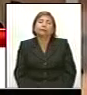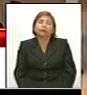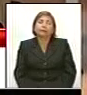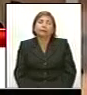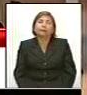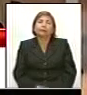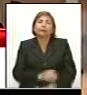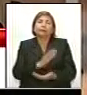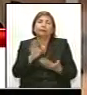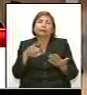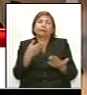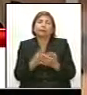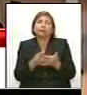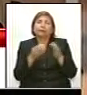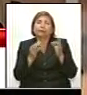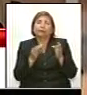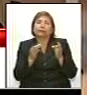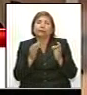la total certeza